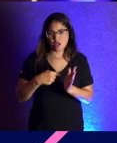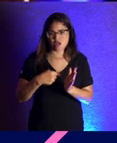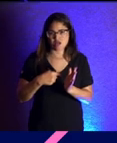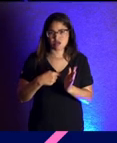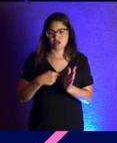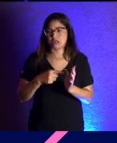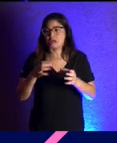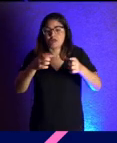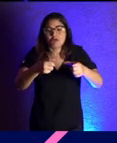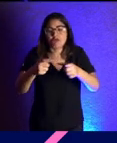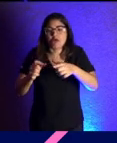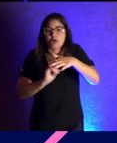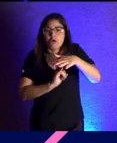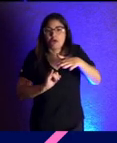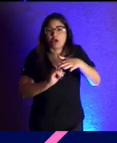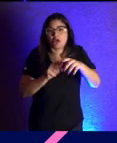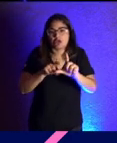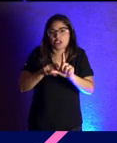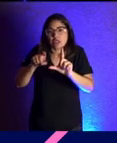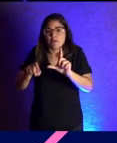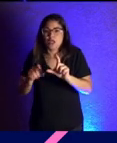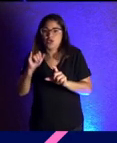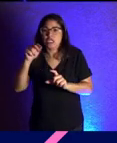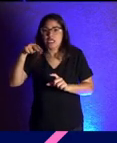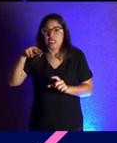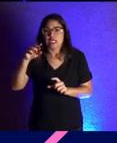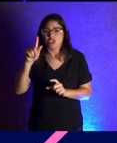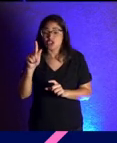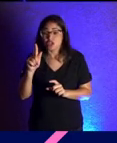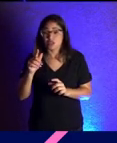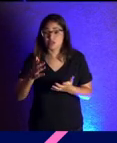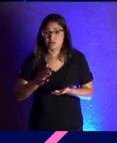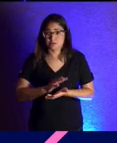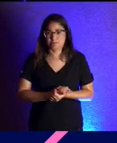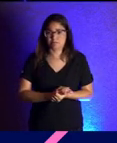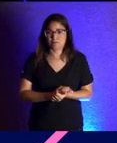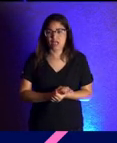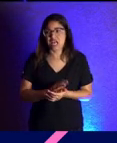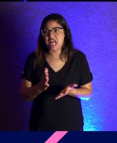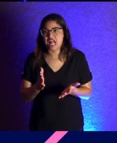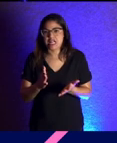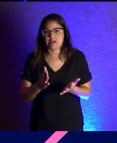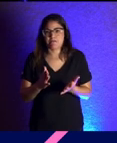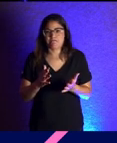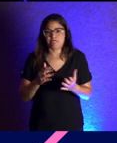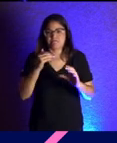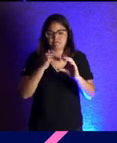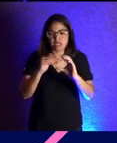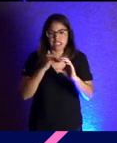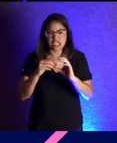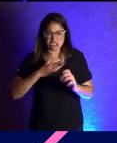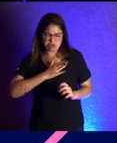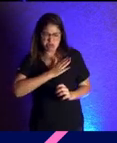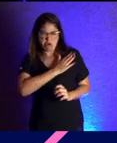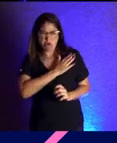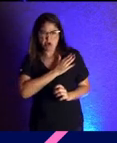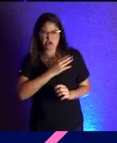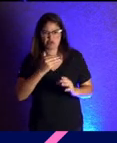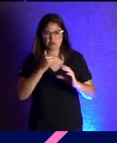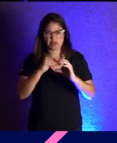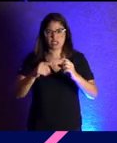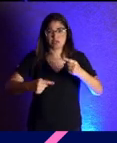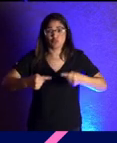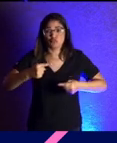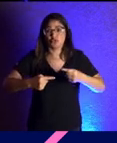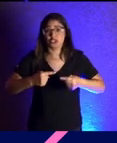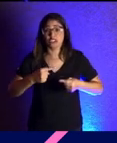opositores, donde quisiera conversar con y es un sistema político que se iniciará con fuerza y